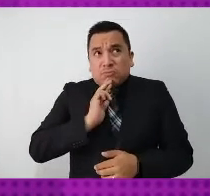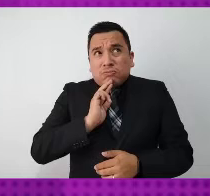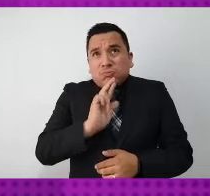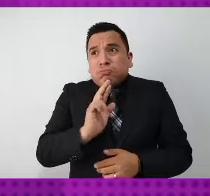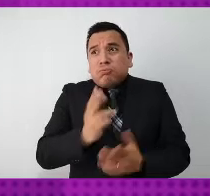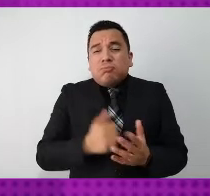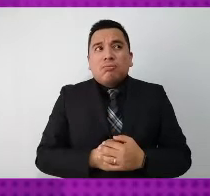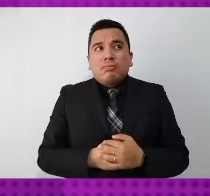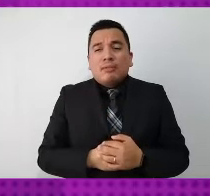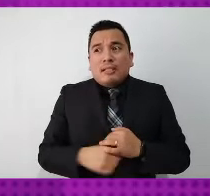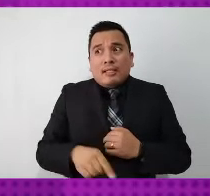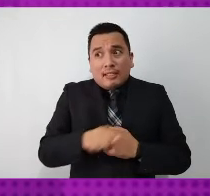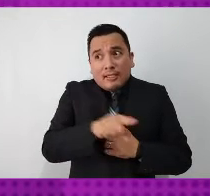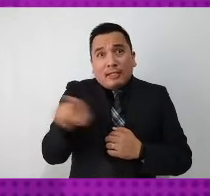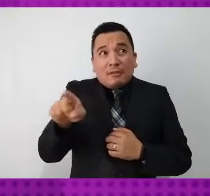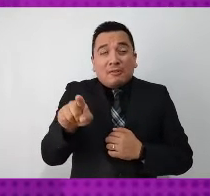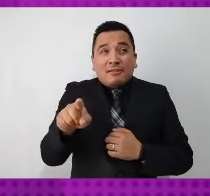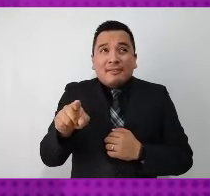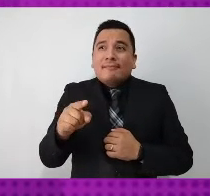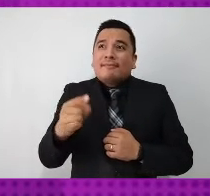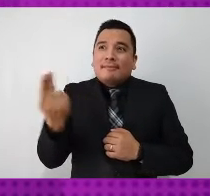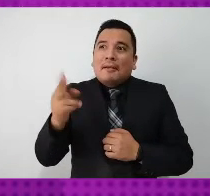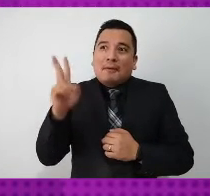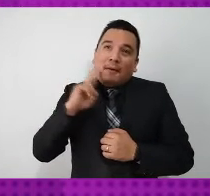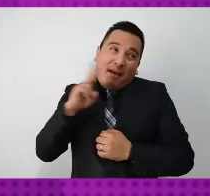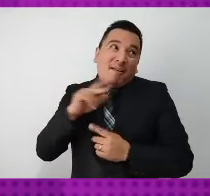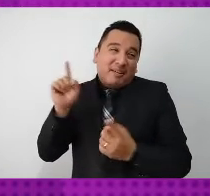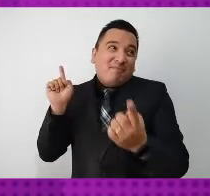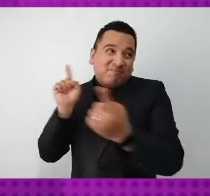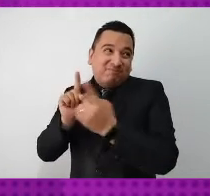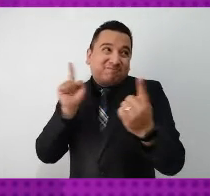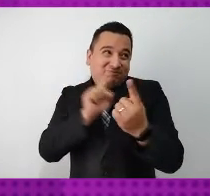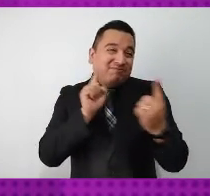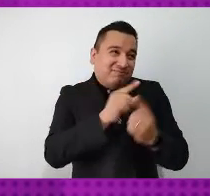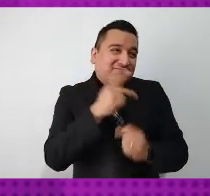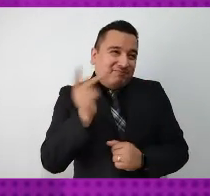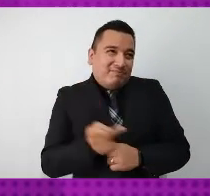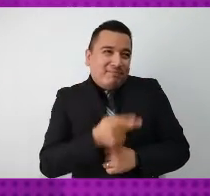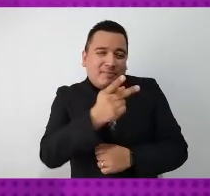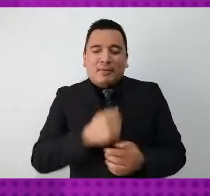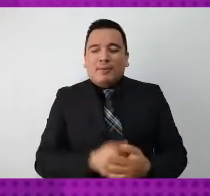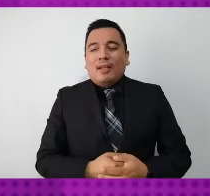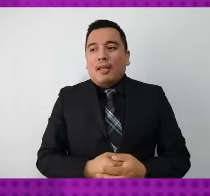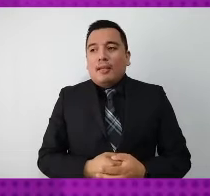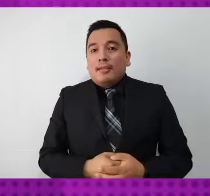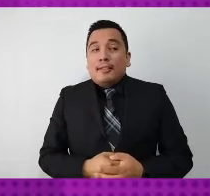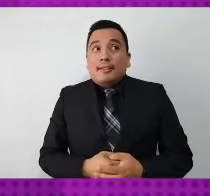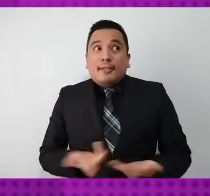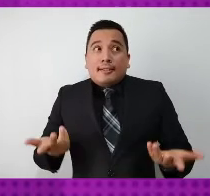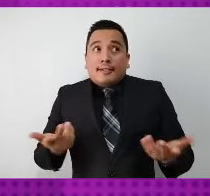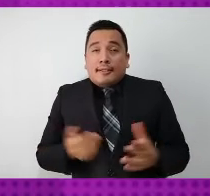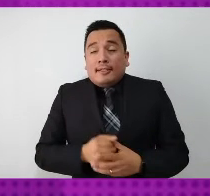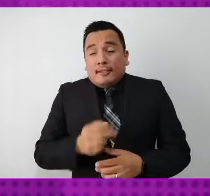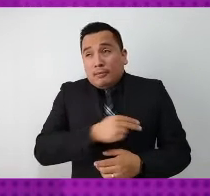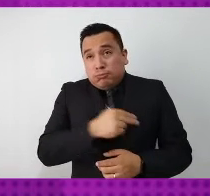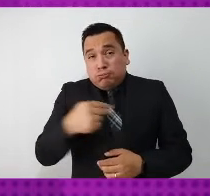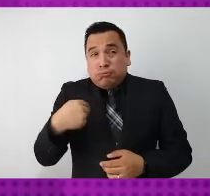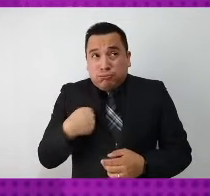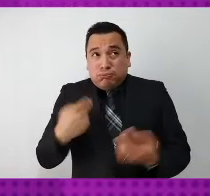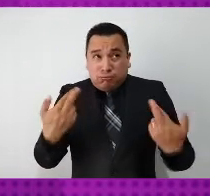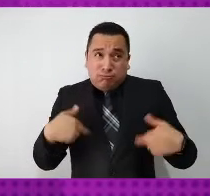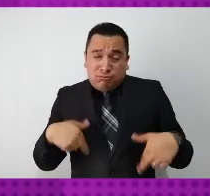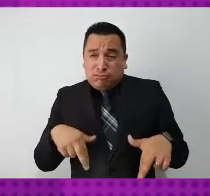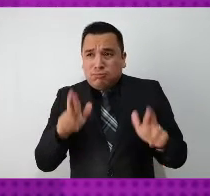habrá que preguntarles a ellos directamente en todo caso nosotros lo que podemos es